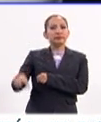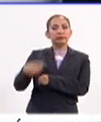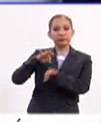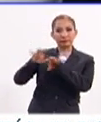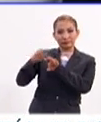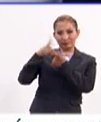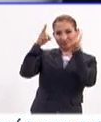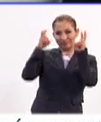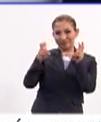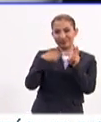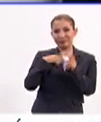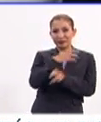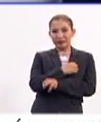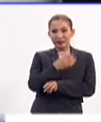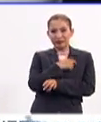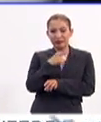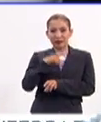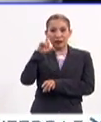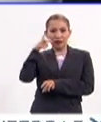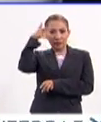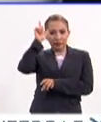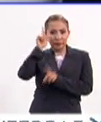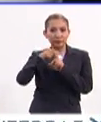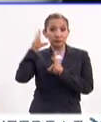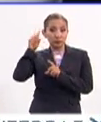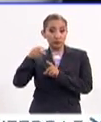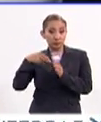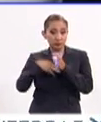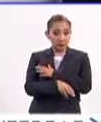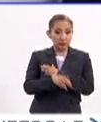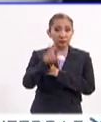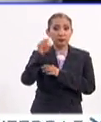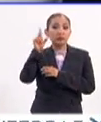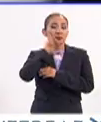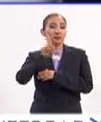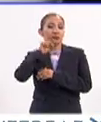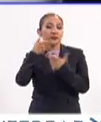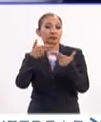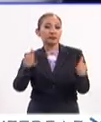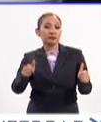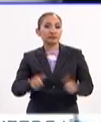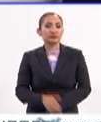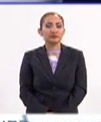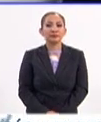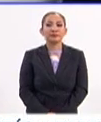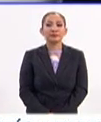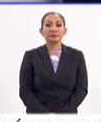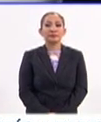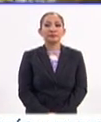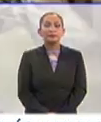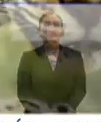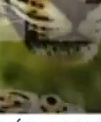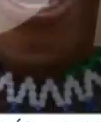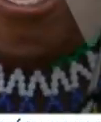quien trabajó en títulos como El hijo de la loca, No matarás y La mujer de nadie.